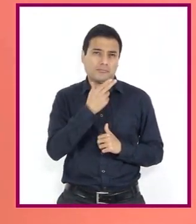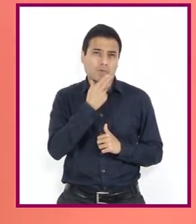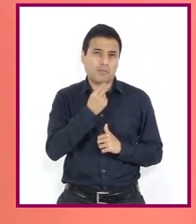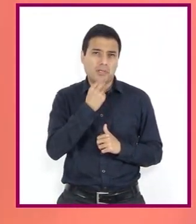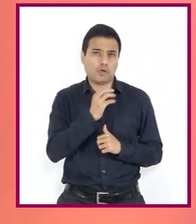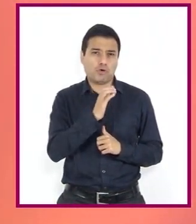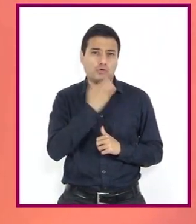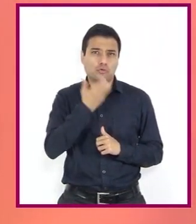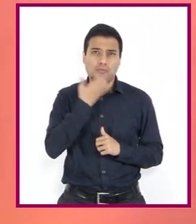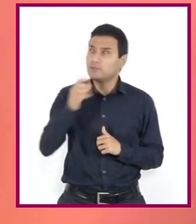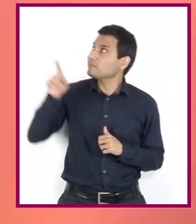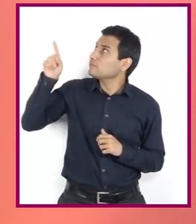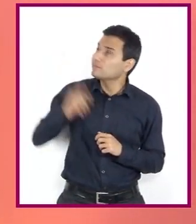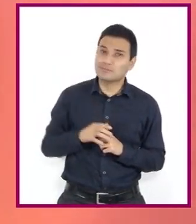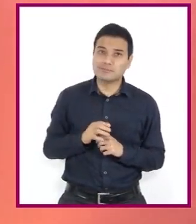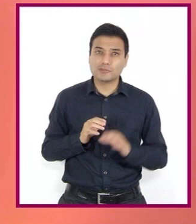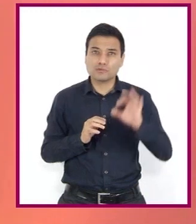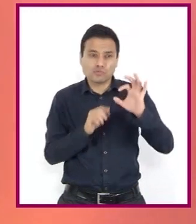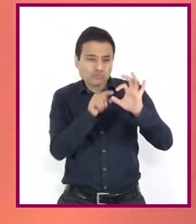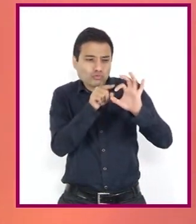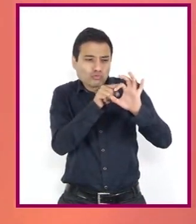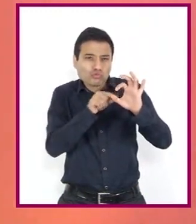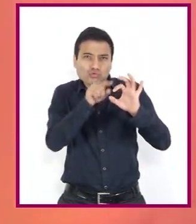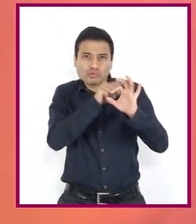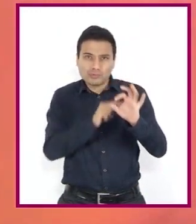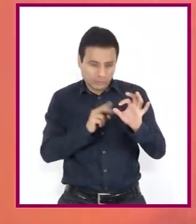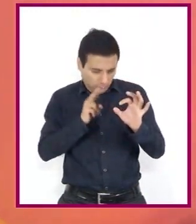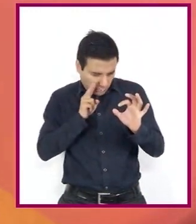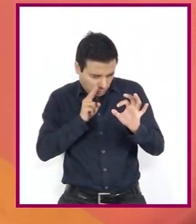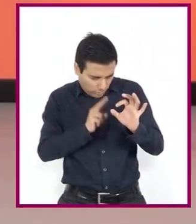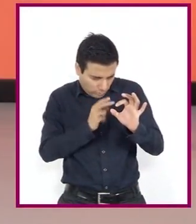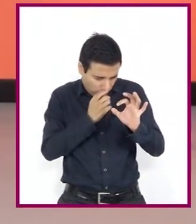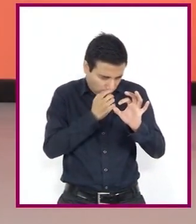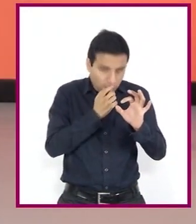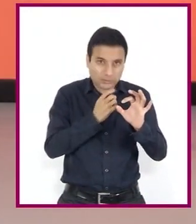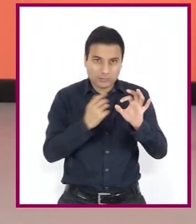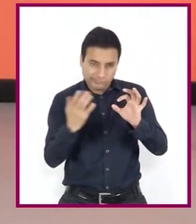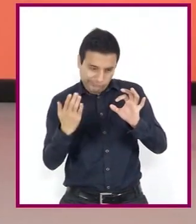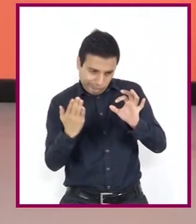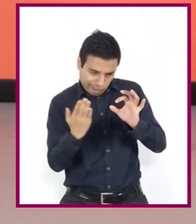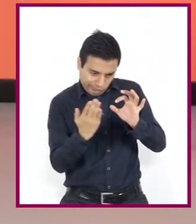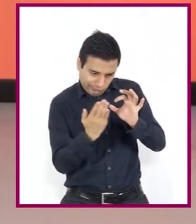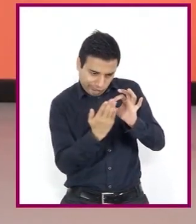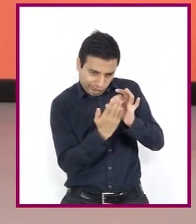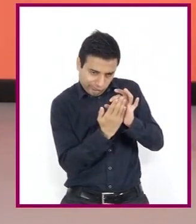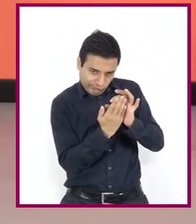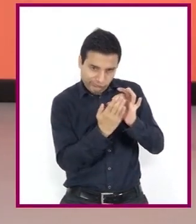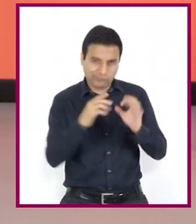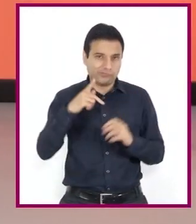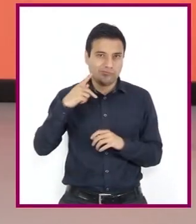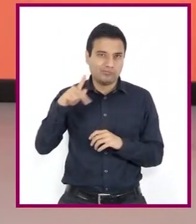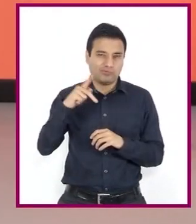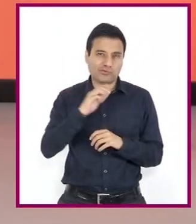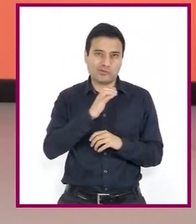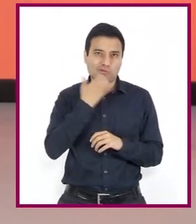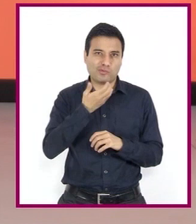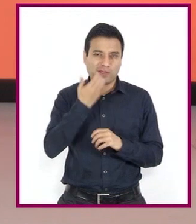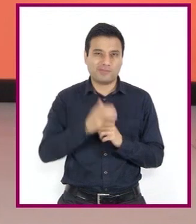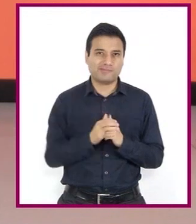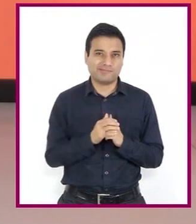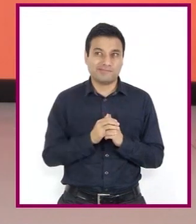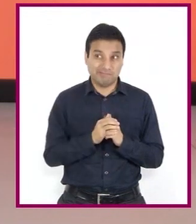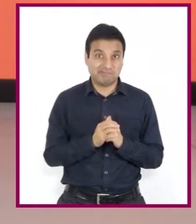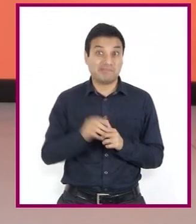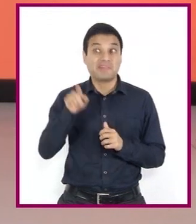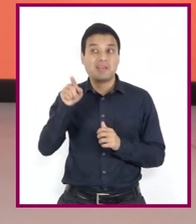este orificio y a través de esta aguja ponía las muestras. Exacto. Y logró